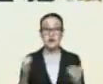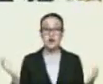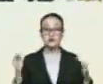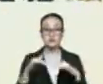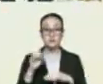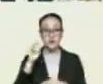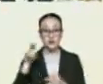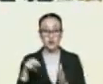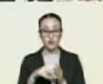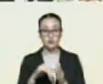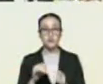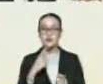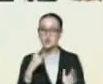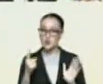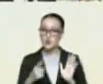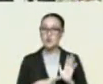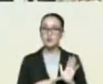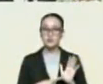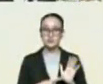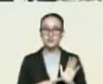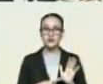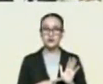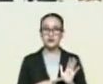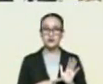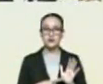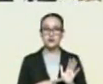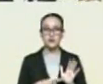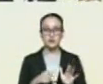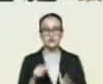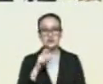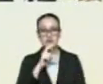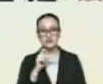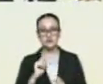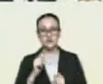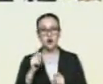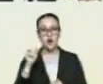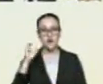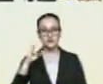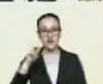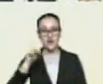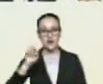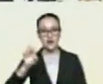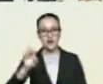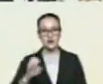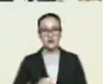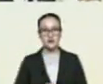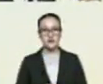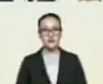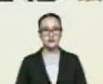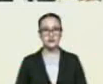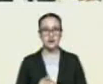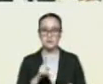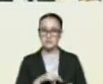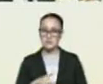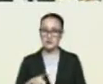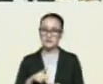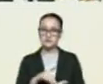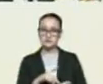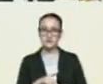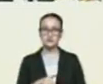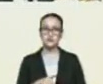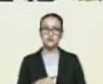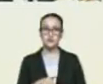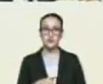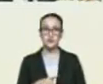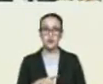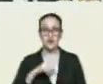asamblea y fue cumplida entonces este decreto por el Consejo Nacional Electoral. Recordemos que la participación fue